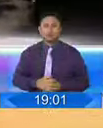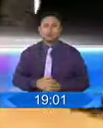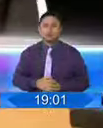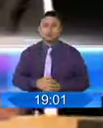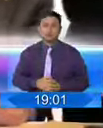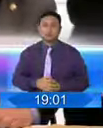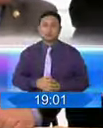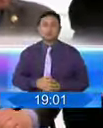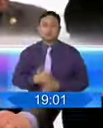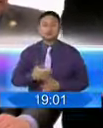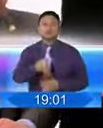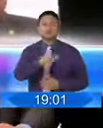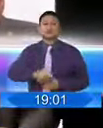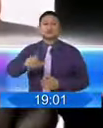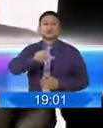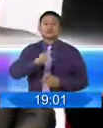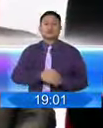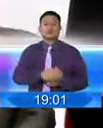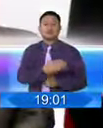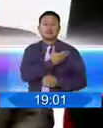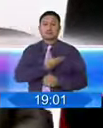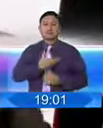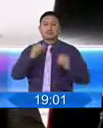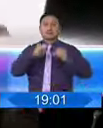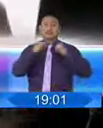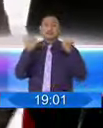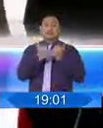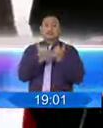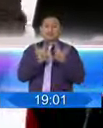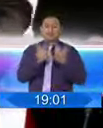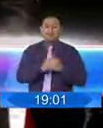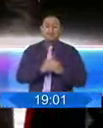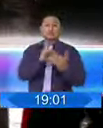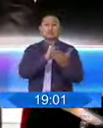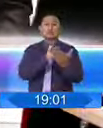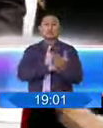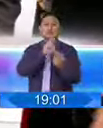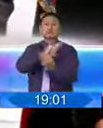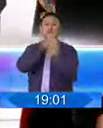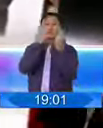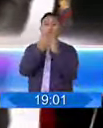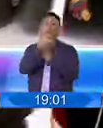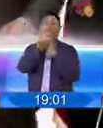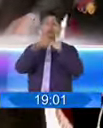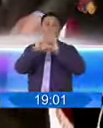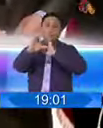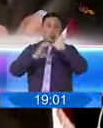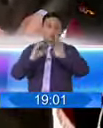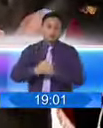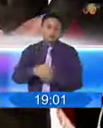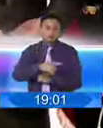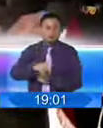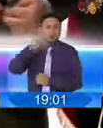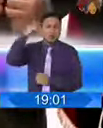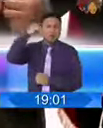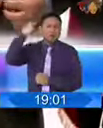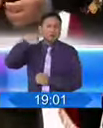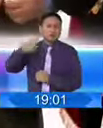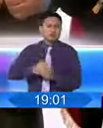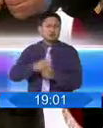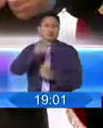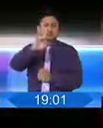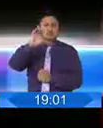ofrecido, este lunes fue entregado en manos de la presidenta de la Asamblea el proyecto de reforma a la ley de comunicación, que según el régimen contiene